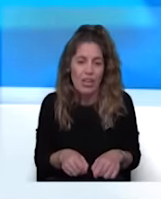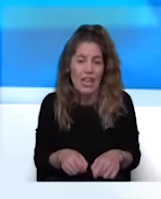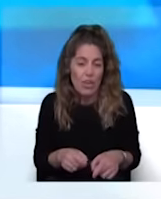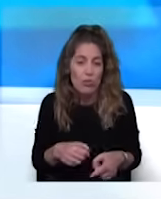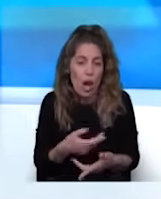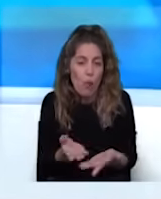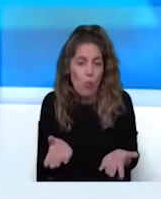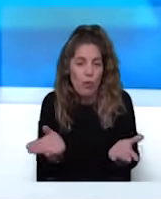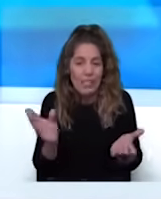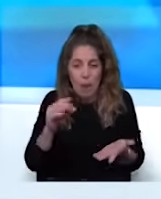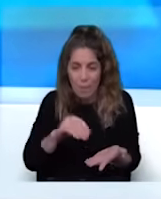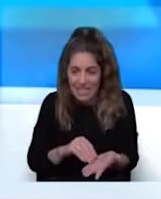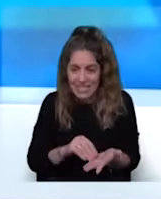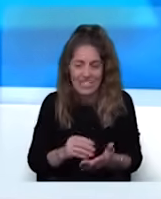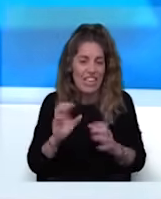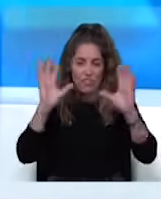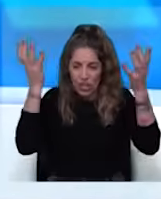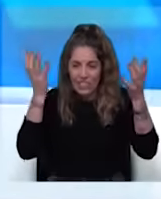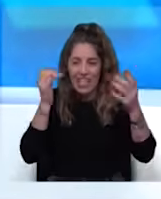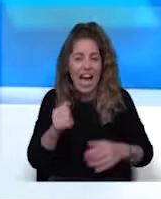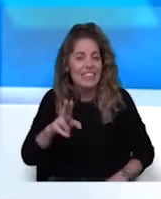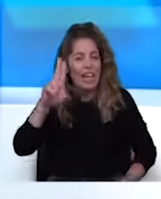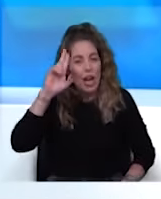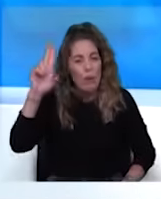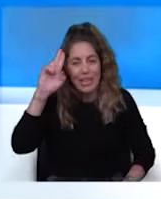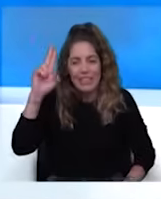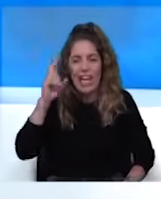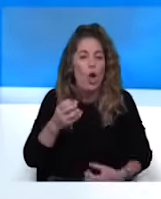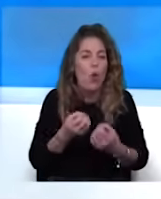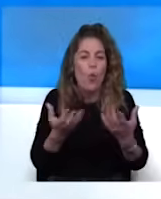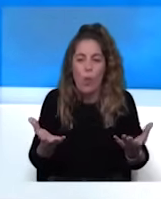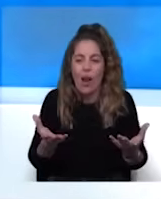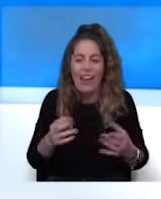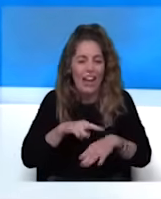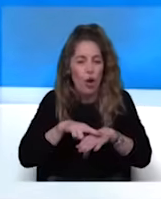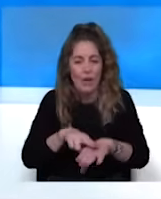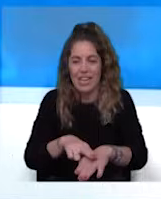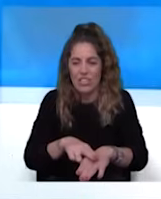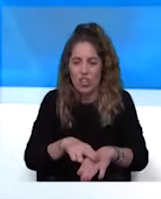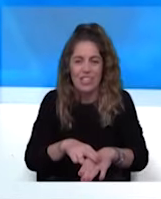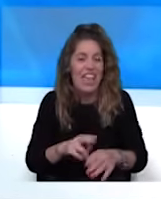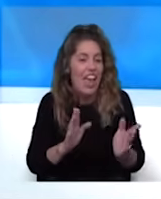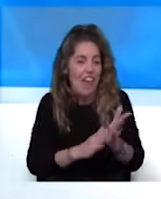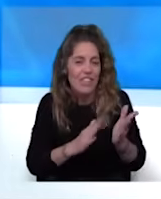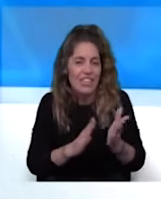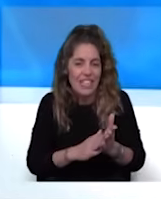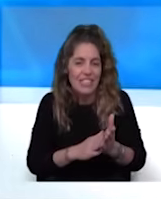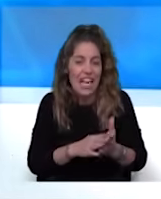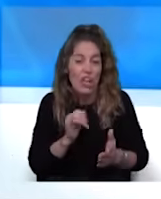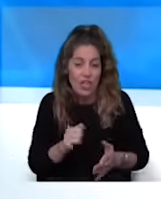violencia y como hay que respetar Cuáles son las recomendaciones y las evidencias de lo que